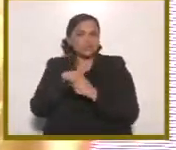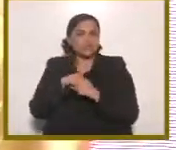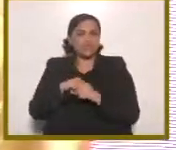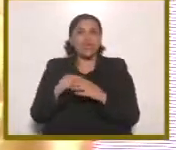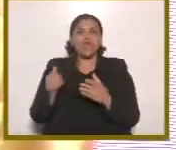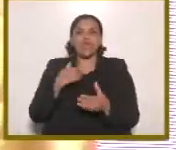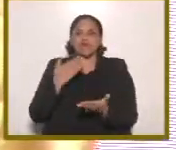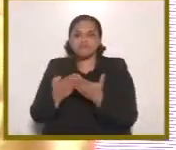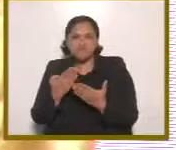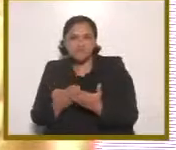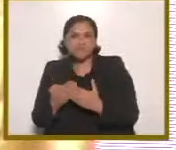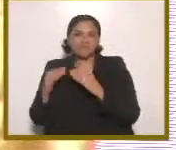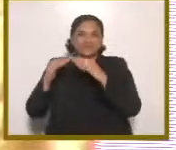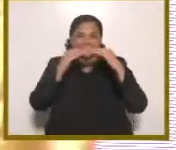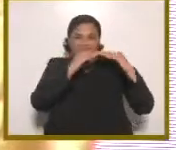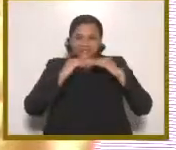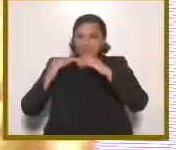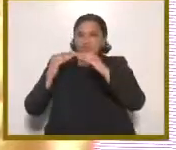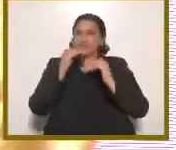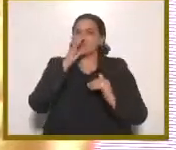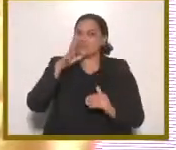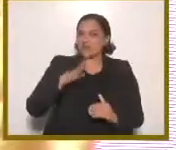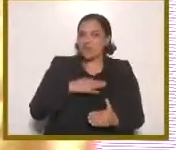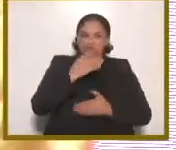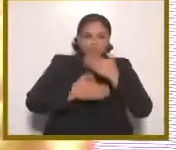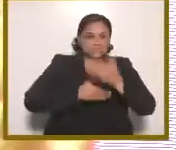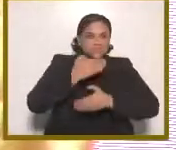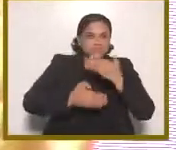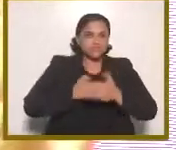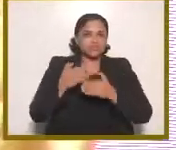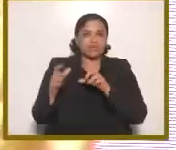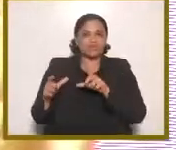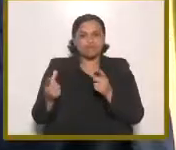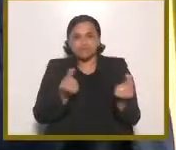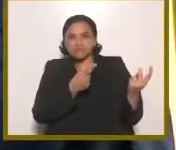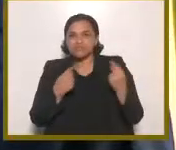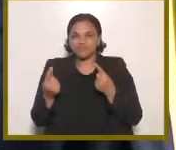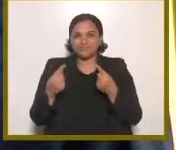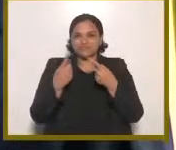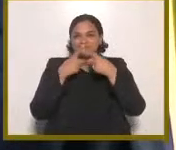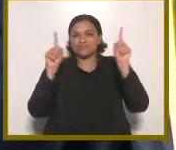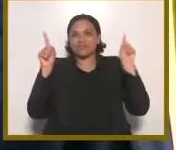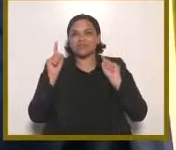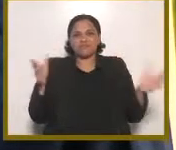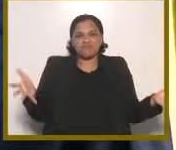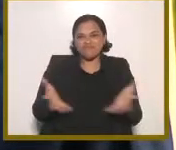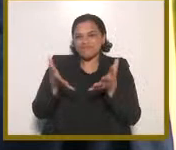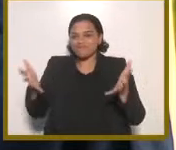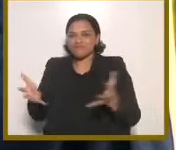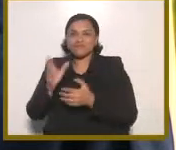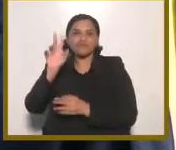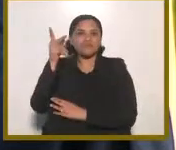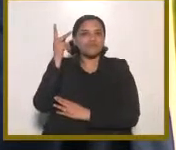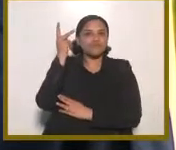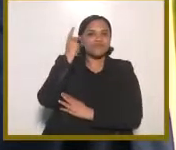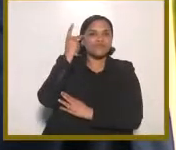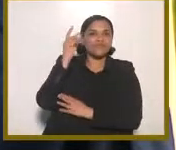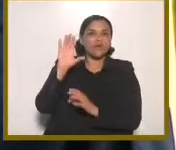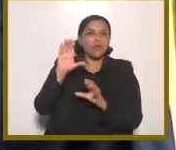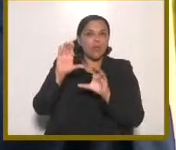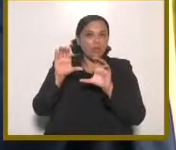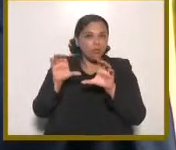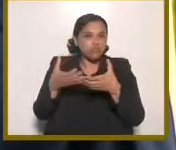a las mujeres en los procesos y actividades que se realicen. Exhortar a los partidos, agrupaciones y